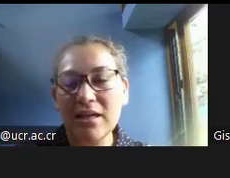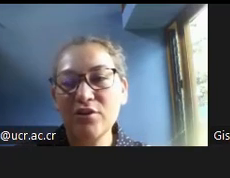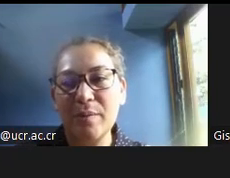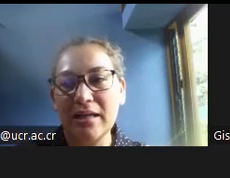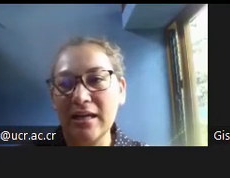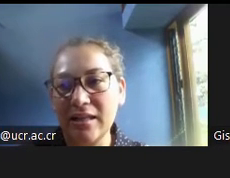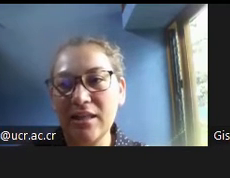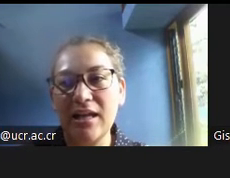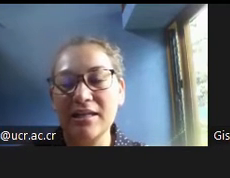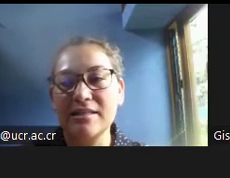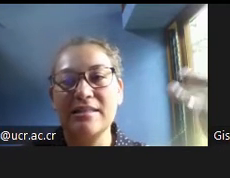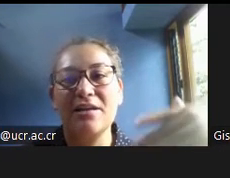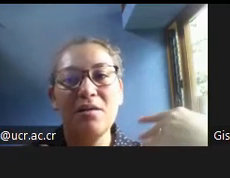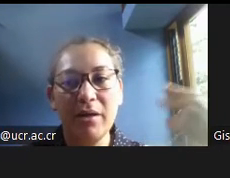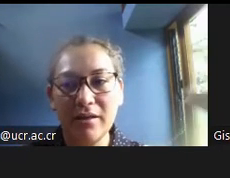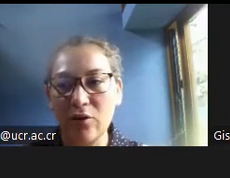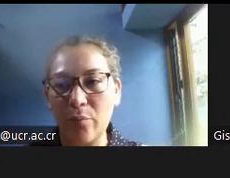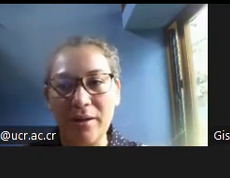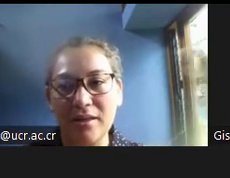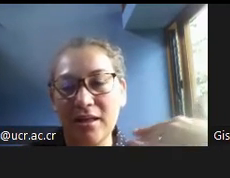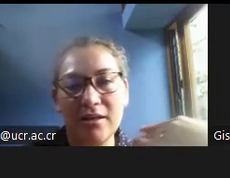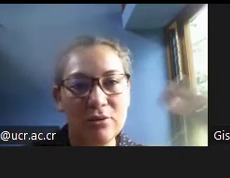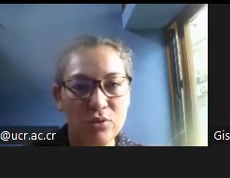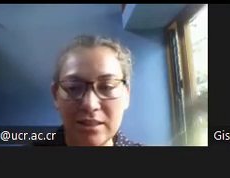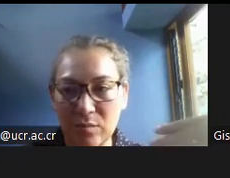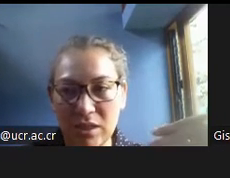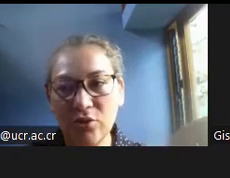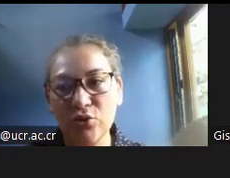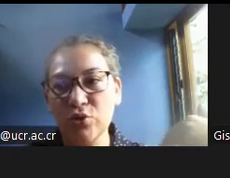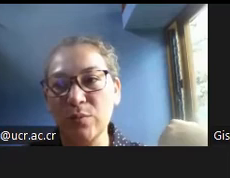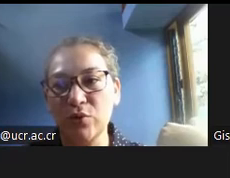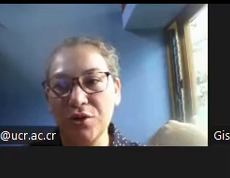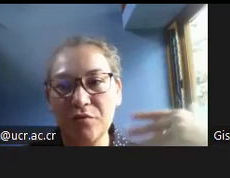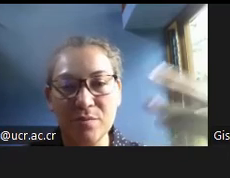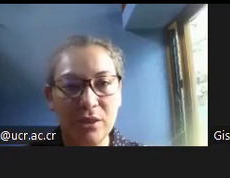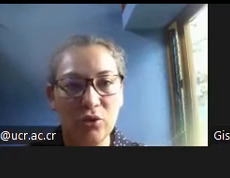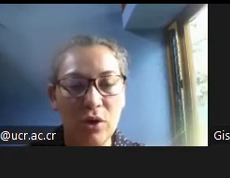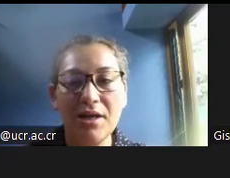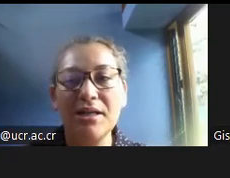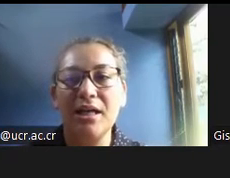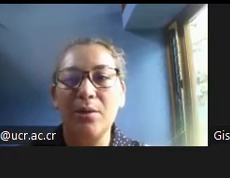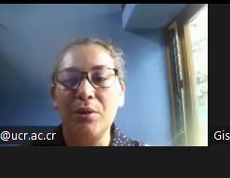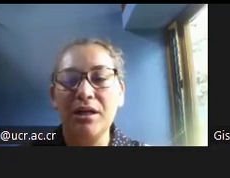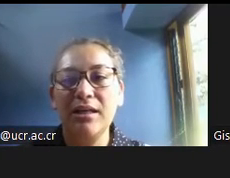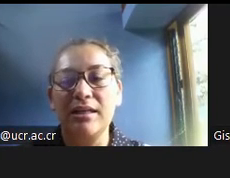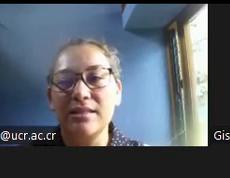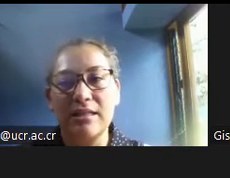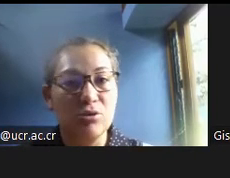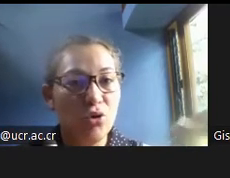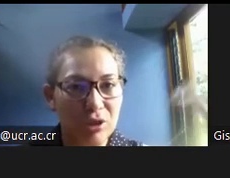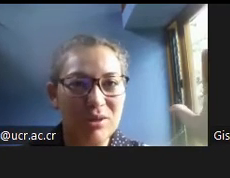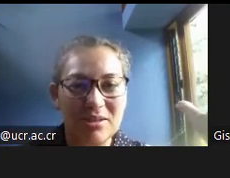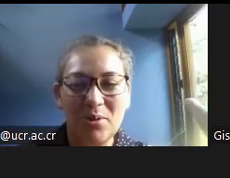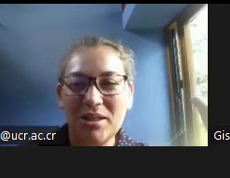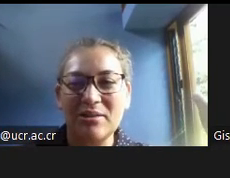un rompehielos para que la gente se anime a compartir sus sentimientos o sus emociones respecto a, ¿verdad?